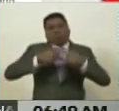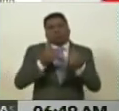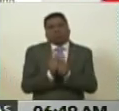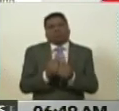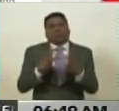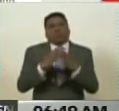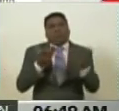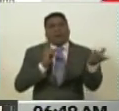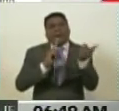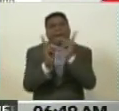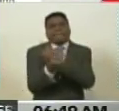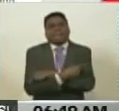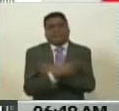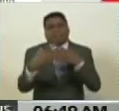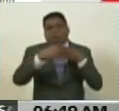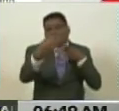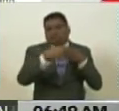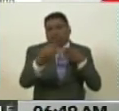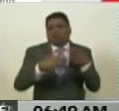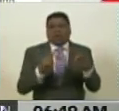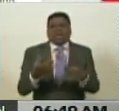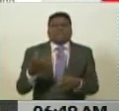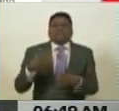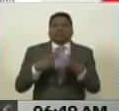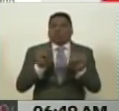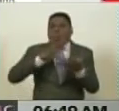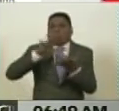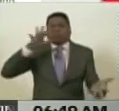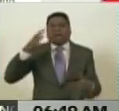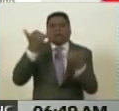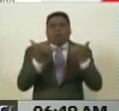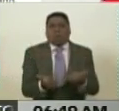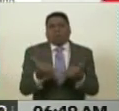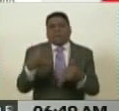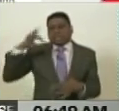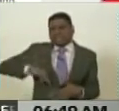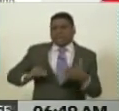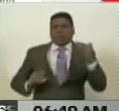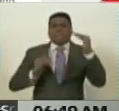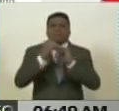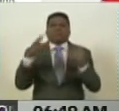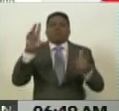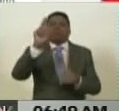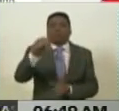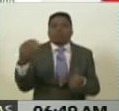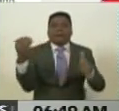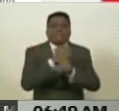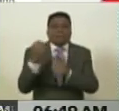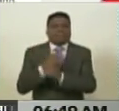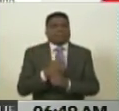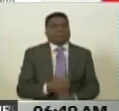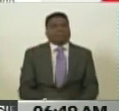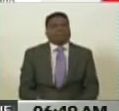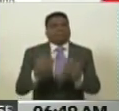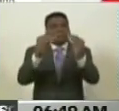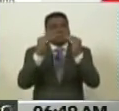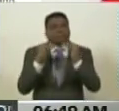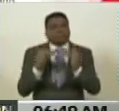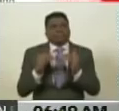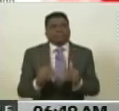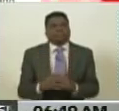interactúan para causar inflación más alta del planeta. Salario mínimo nunca la alcanzará. Larisa González, diputada,